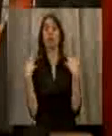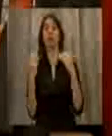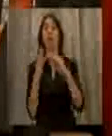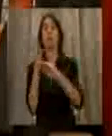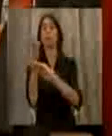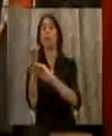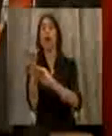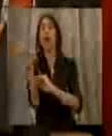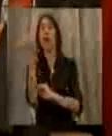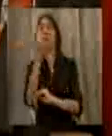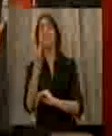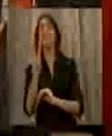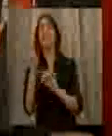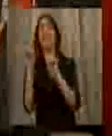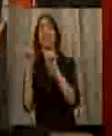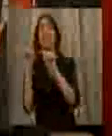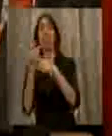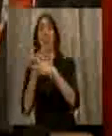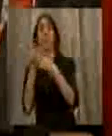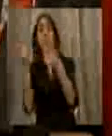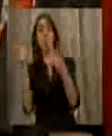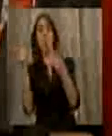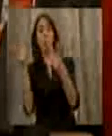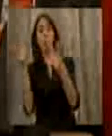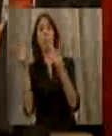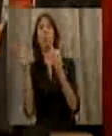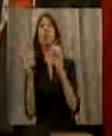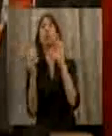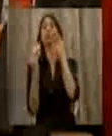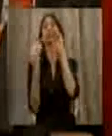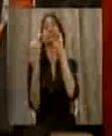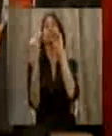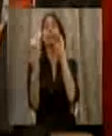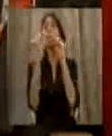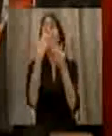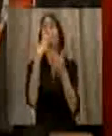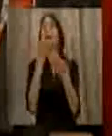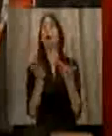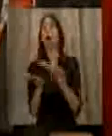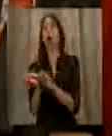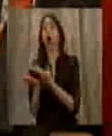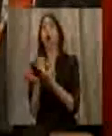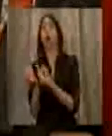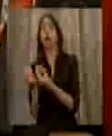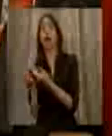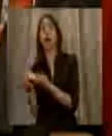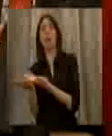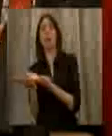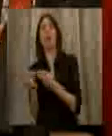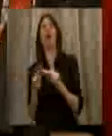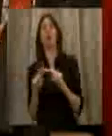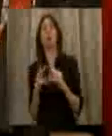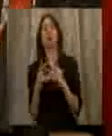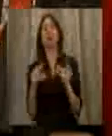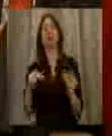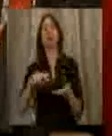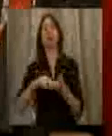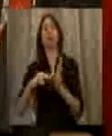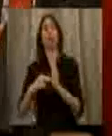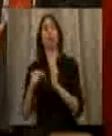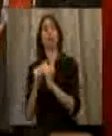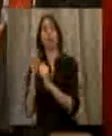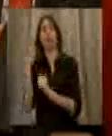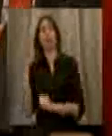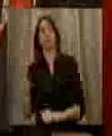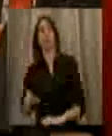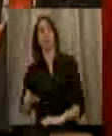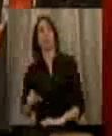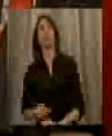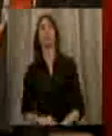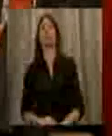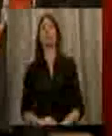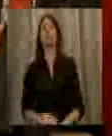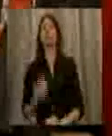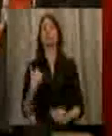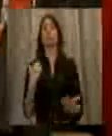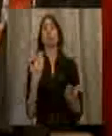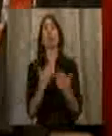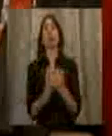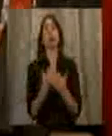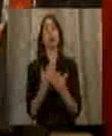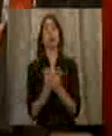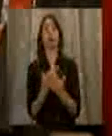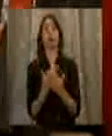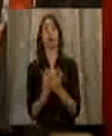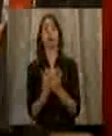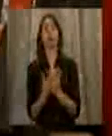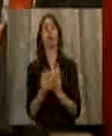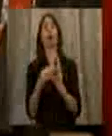servicio correspondiente y mejorar la calidad o resolver el problema que se realiza. Yo quiero aprovechar, por lo tanto, aquí